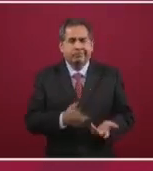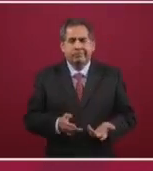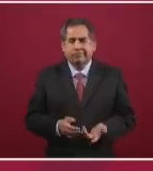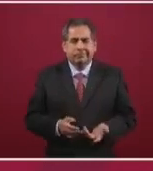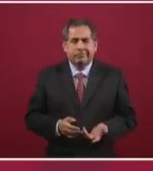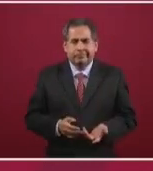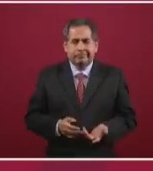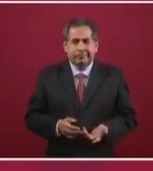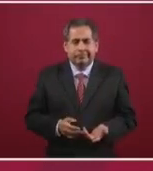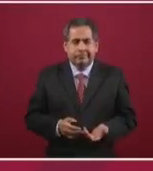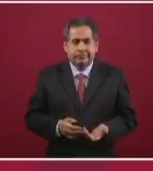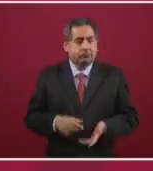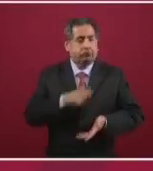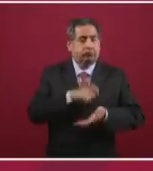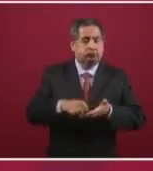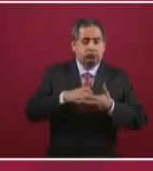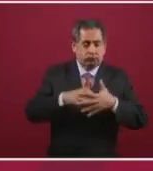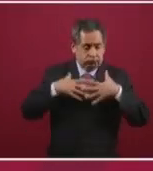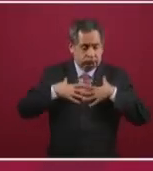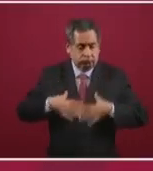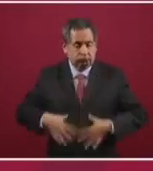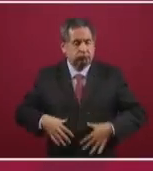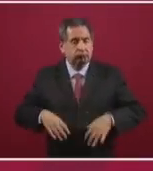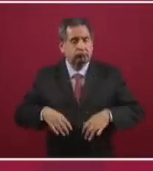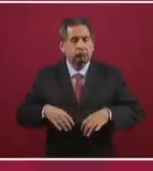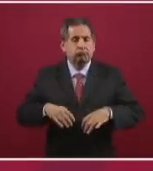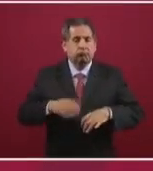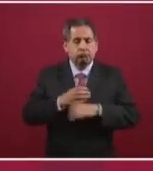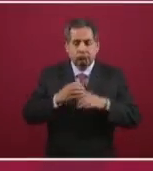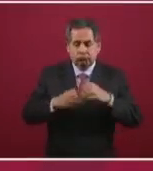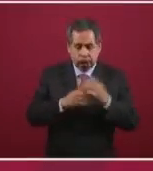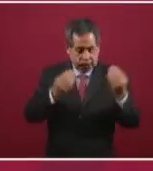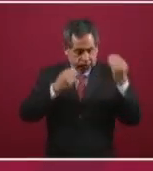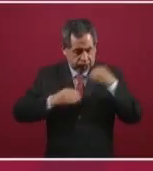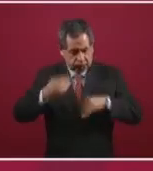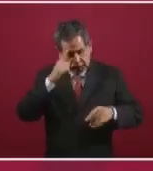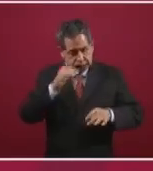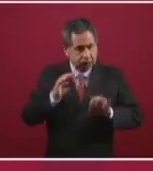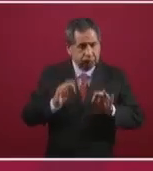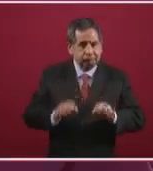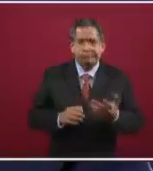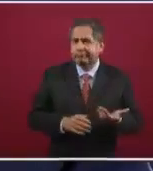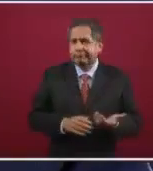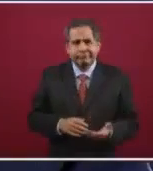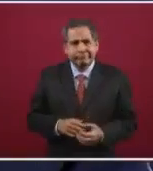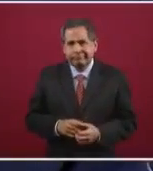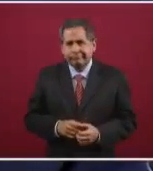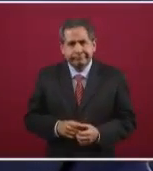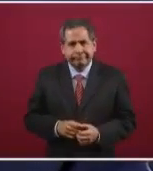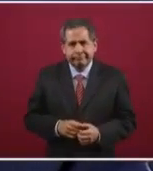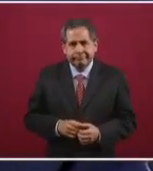La compra de equipos que se puso de moda,